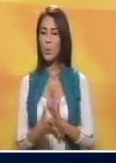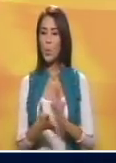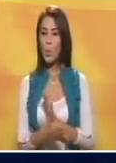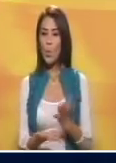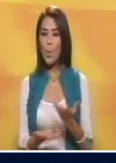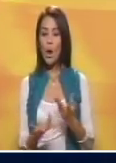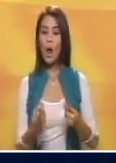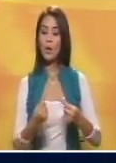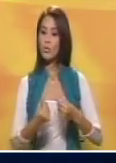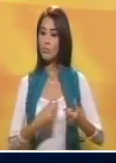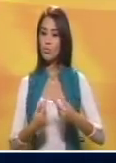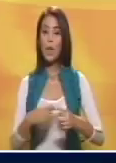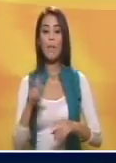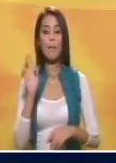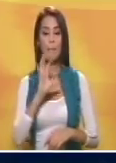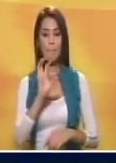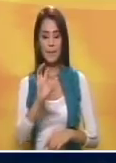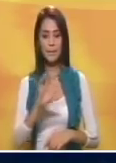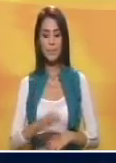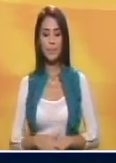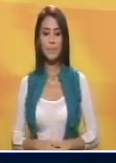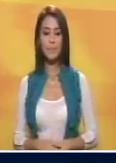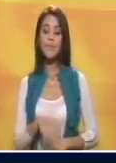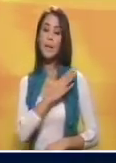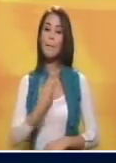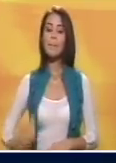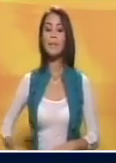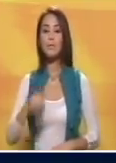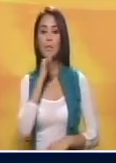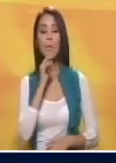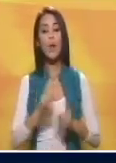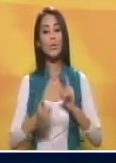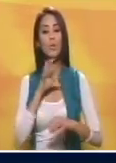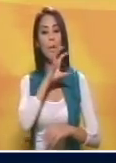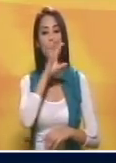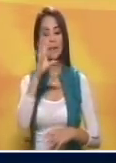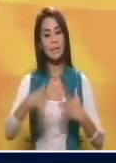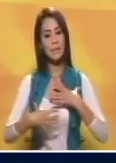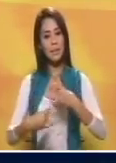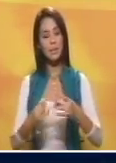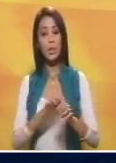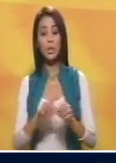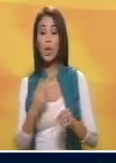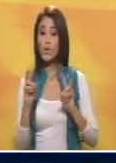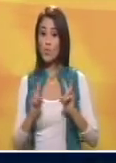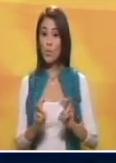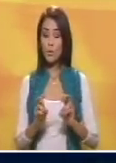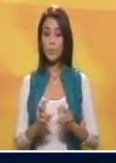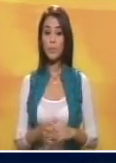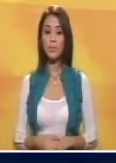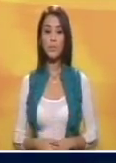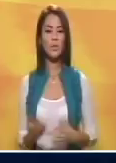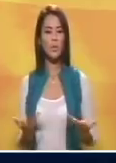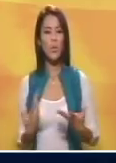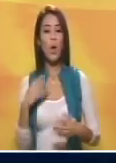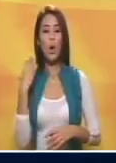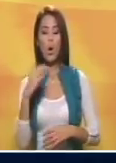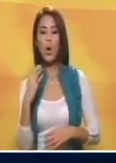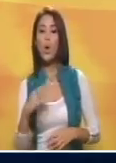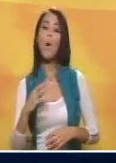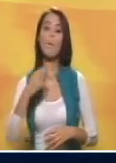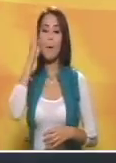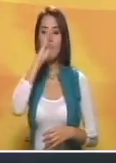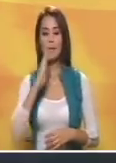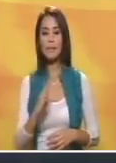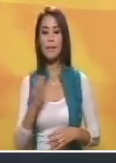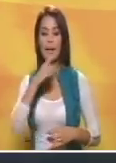a los recursos de la República. El presidente recalcó que algunos de los países interesados en esta nueva criptomoneda son Colombia, Brasil, Japón,